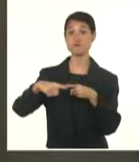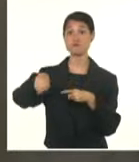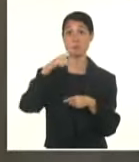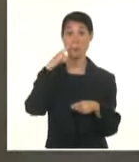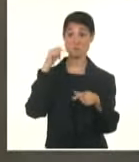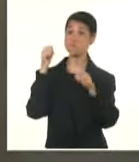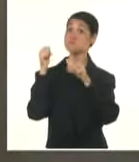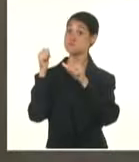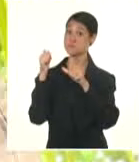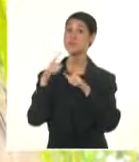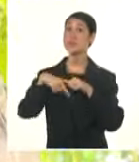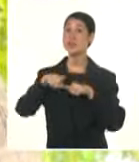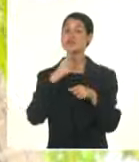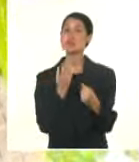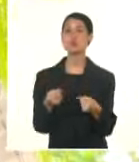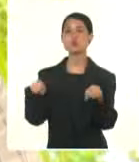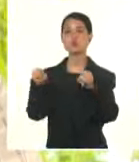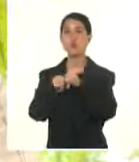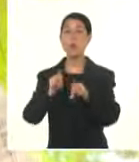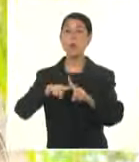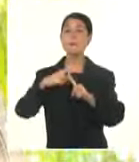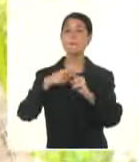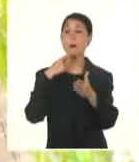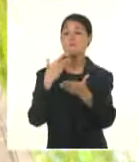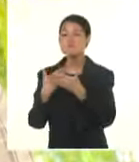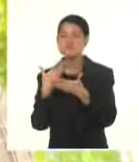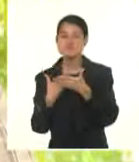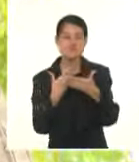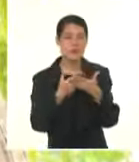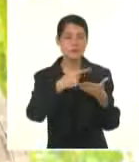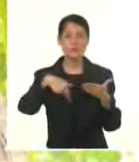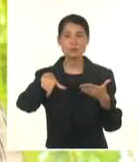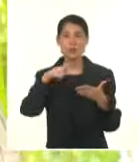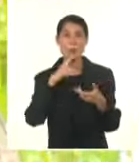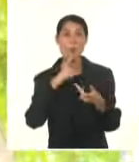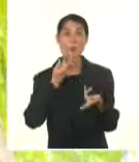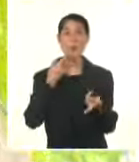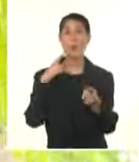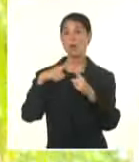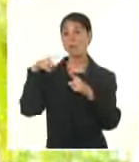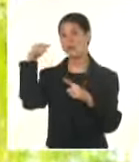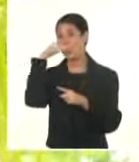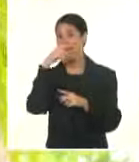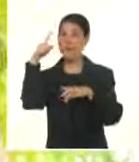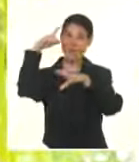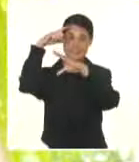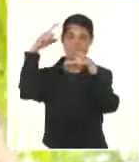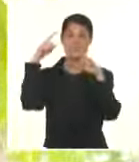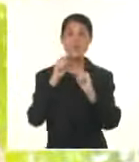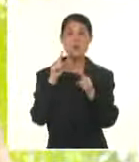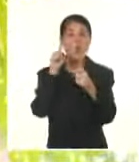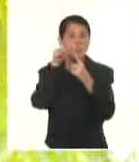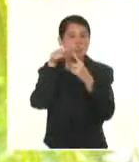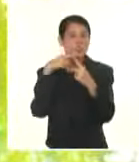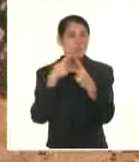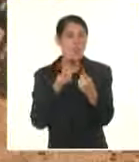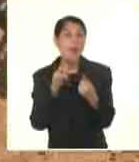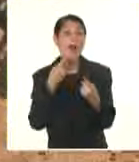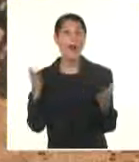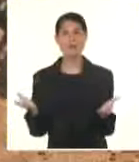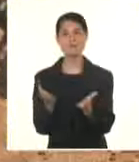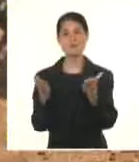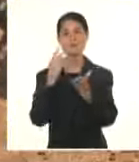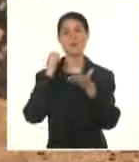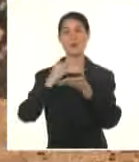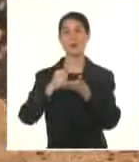de instalación, de prueba de ensayo, de apuesta a punto de toda esta tecnología, con el objetivo de lograr producciones que luego vayan al beneficio de la población.